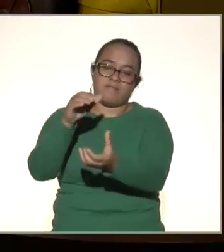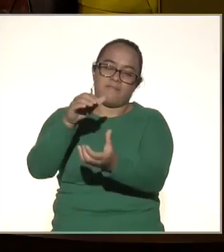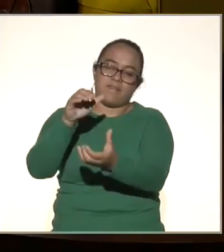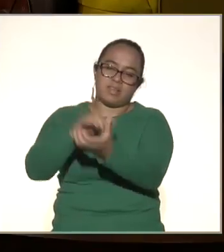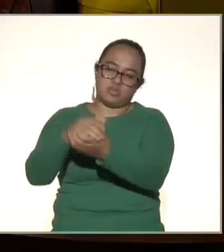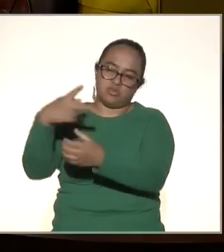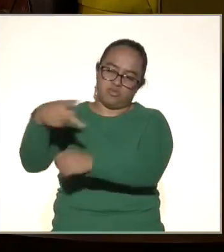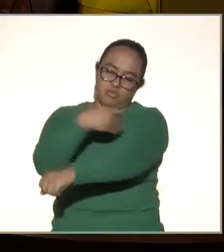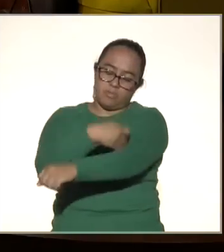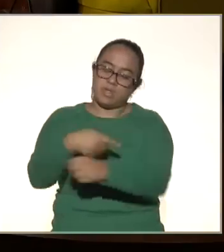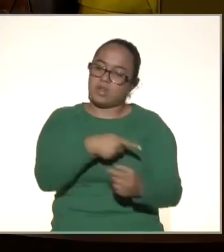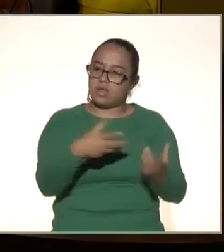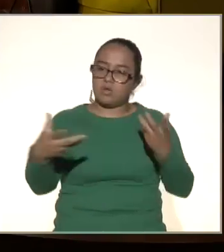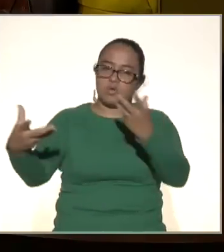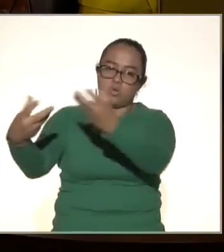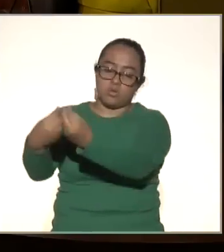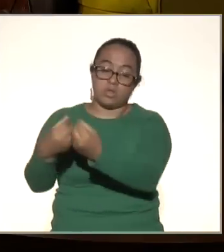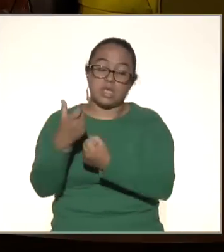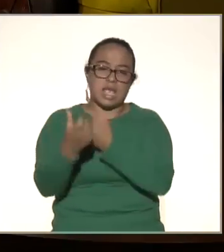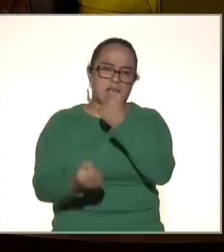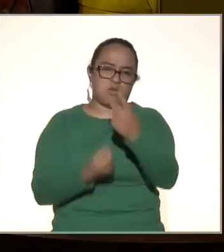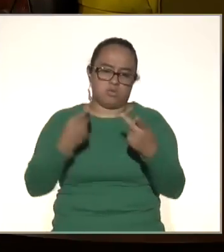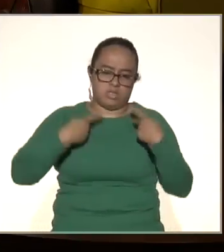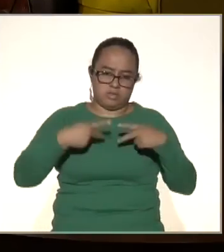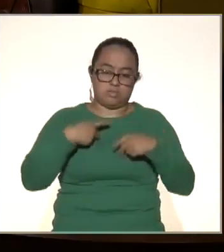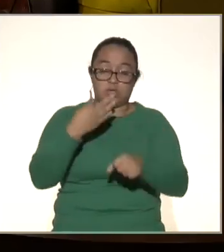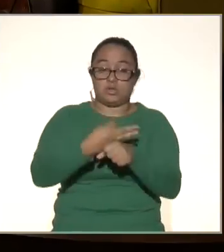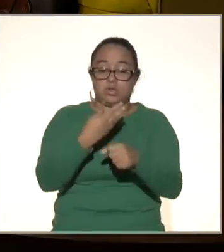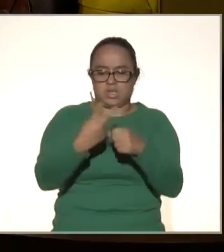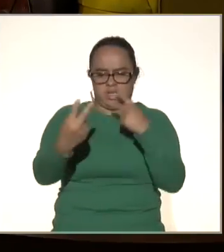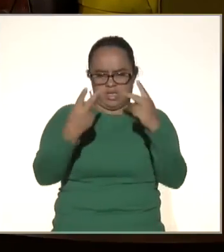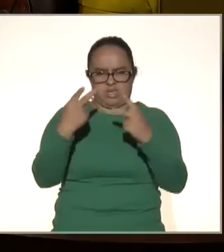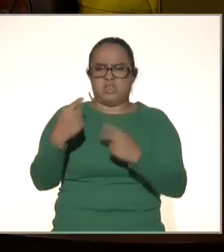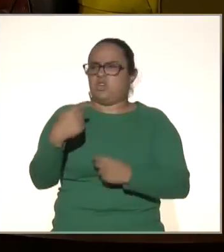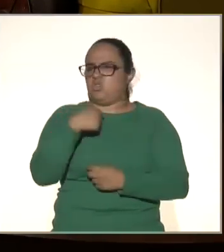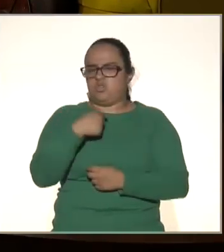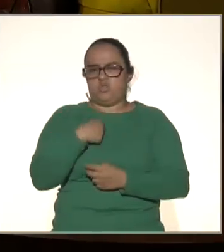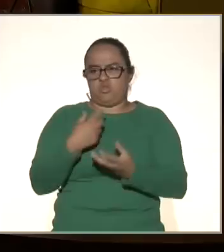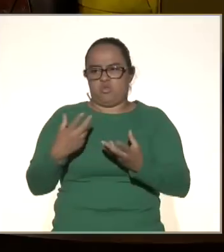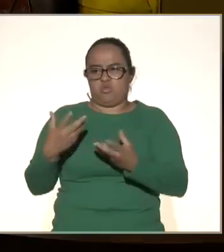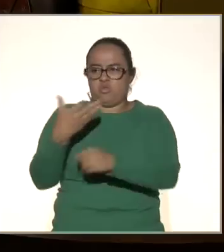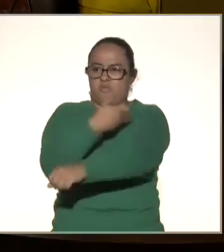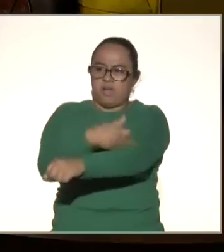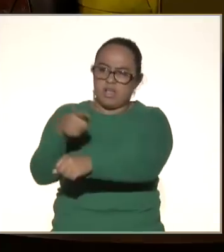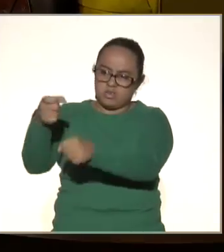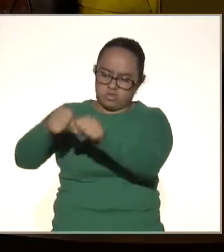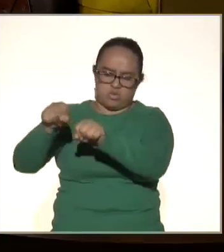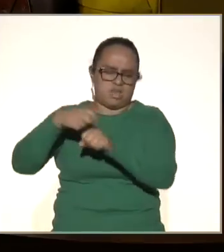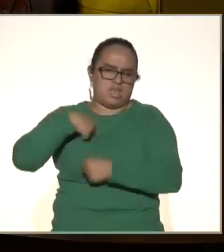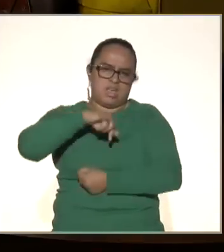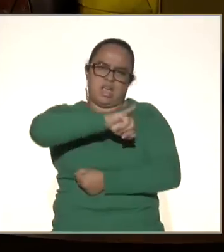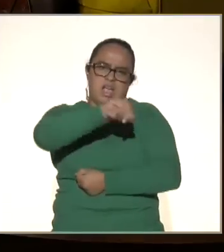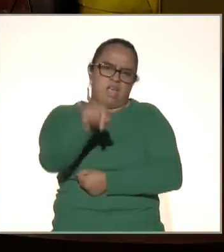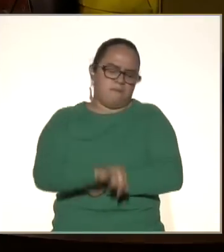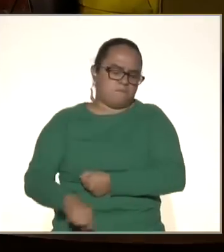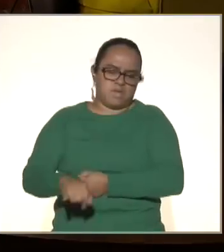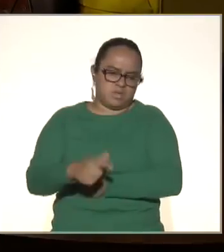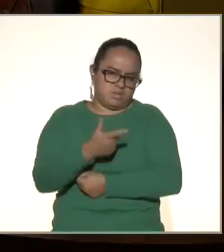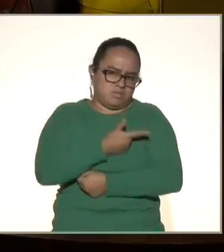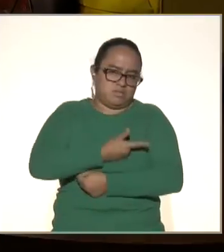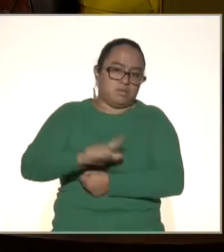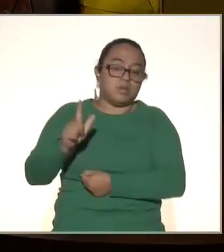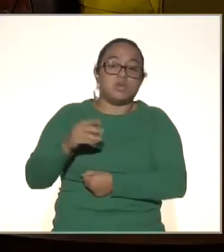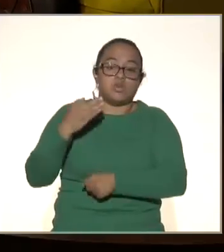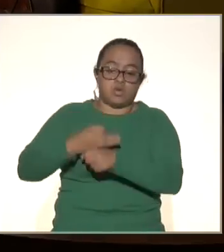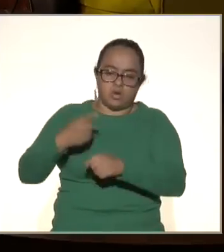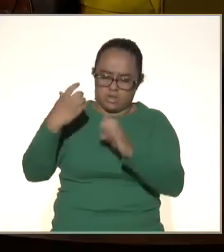política, que para muchas de las personas que nos están viendo en este momento dirán, no, yo con mi familia política ni en mis peores sueños, ¿no? Y lo hemos visto a lo largo de